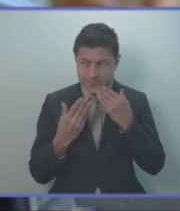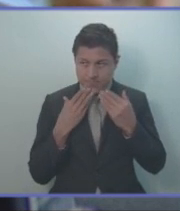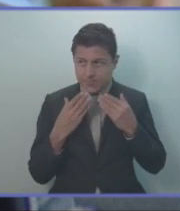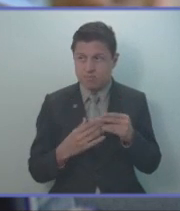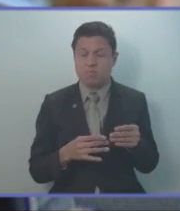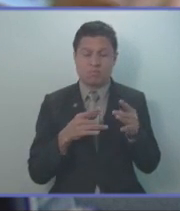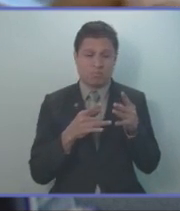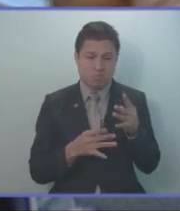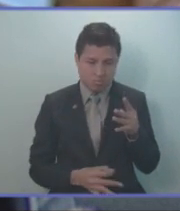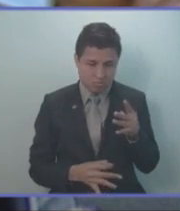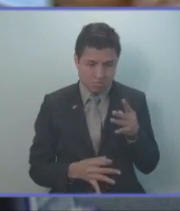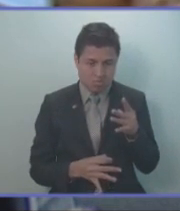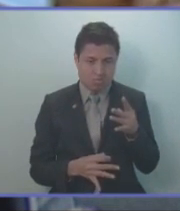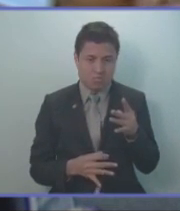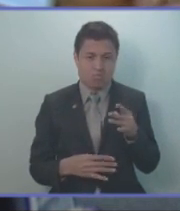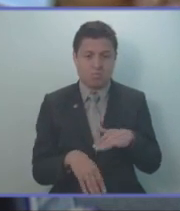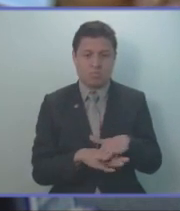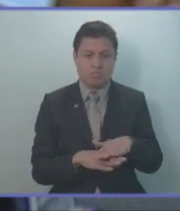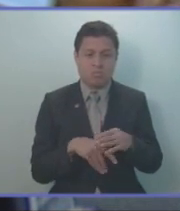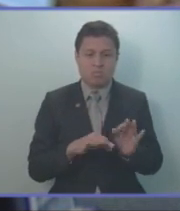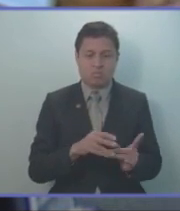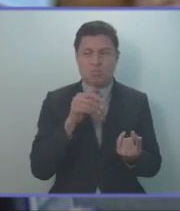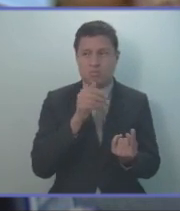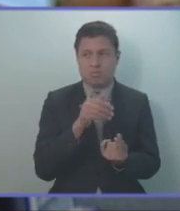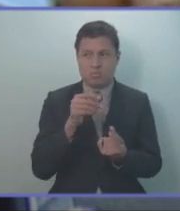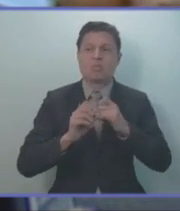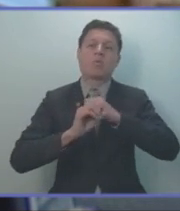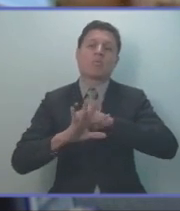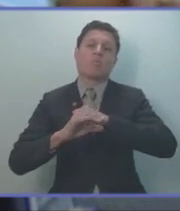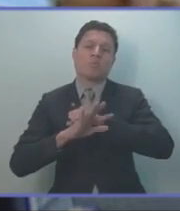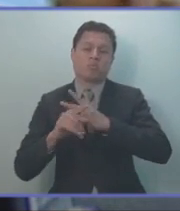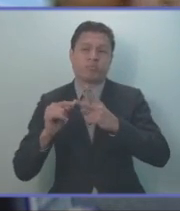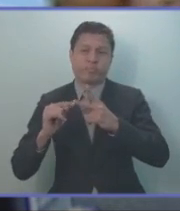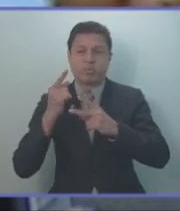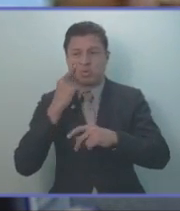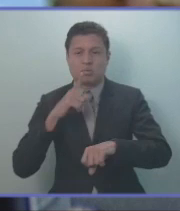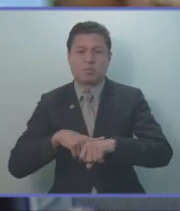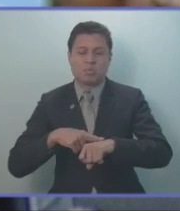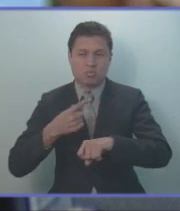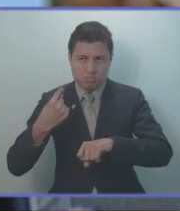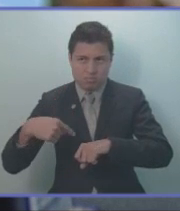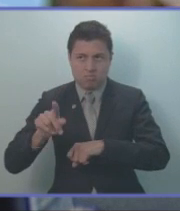la ley, su formación, promulgación y vigencia.